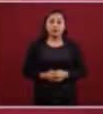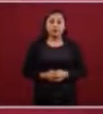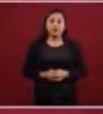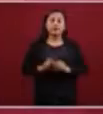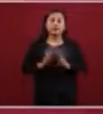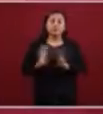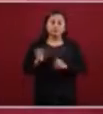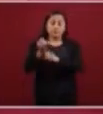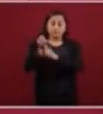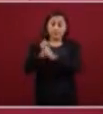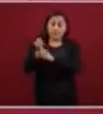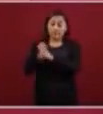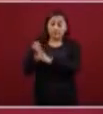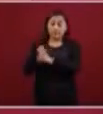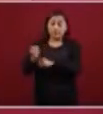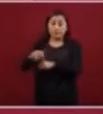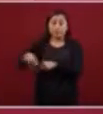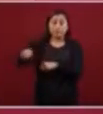investigación, en el relato,